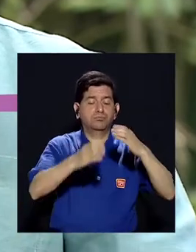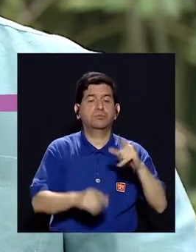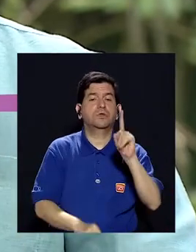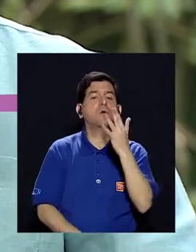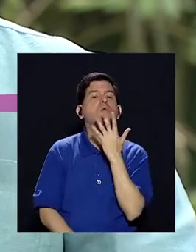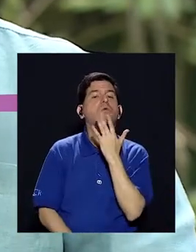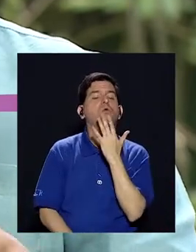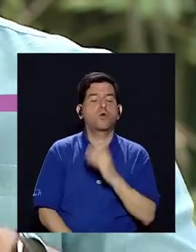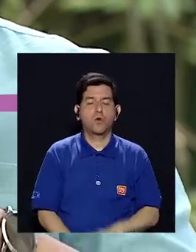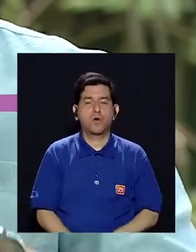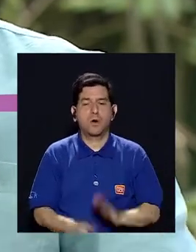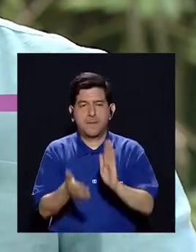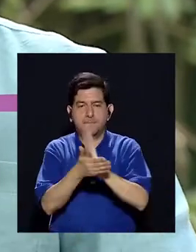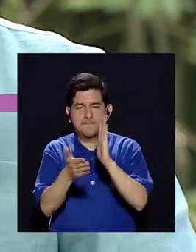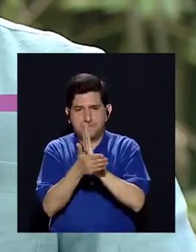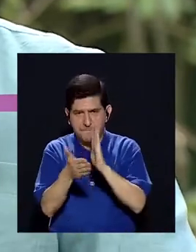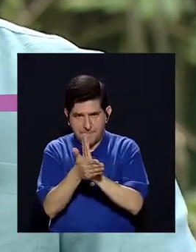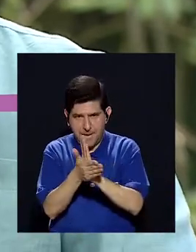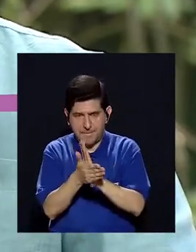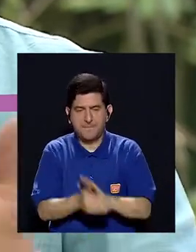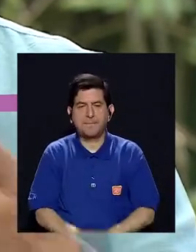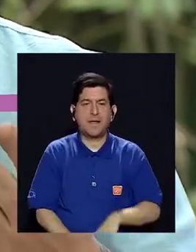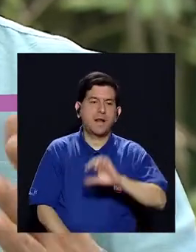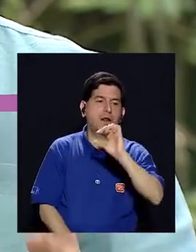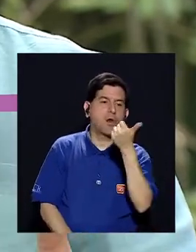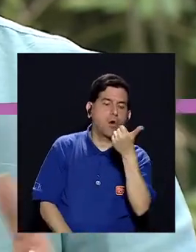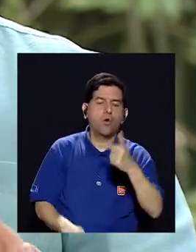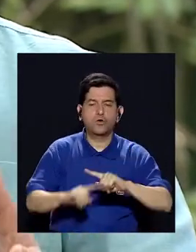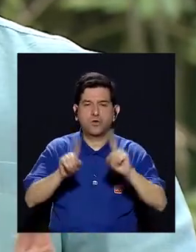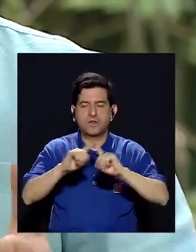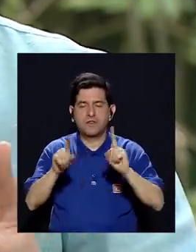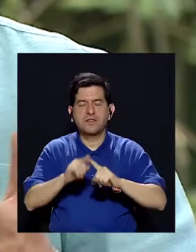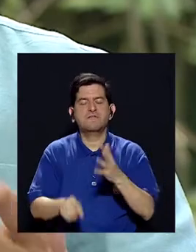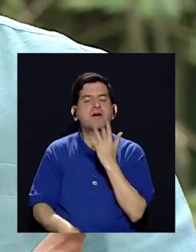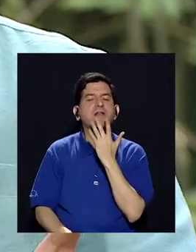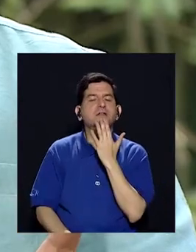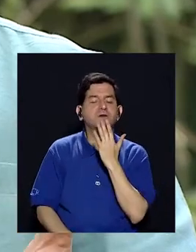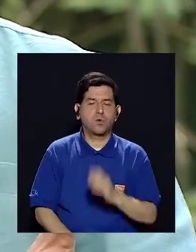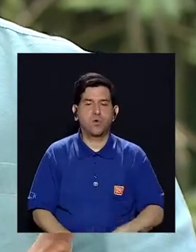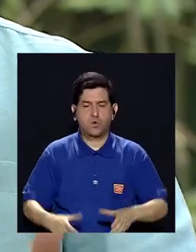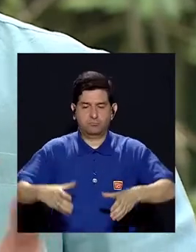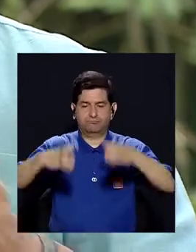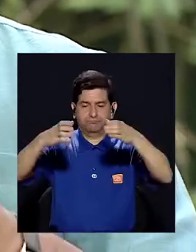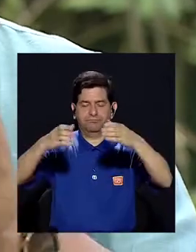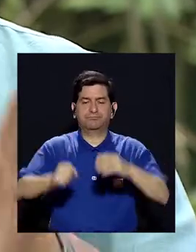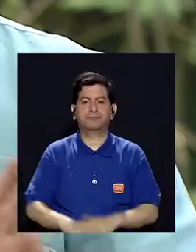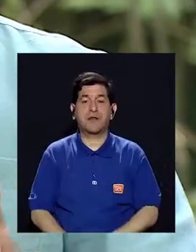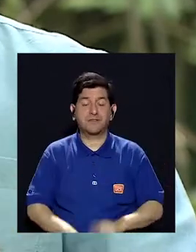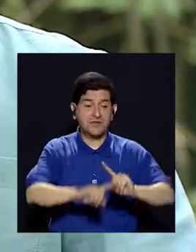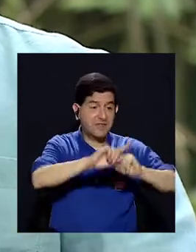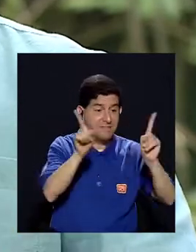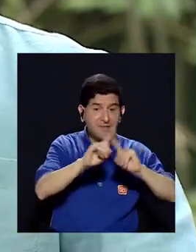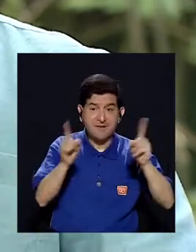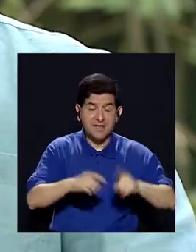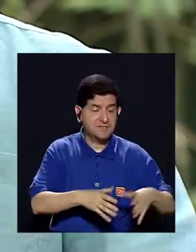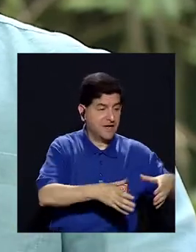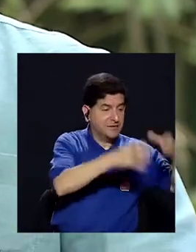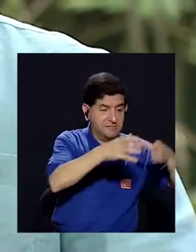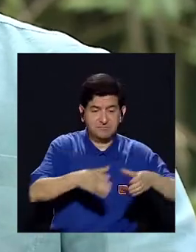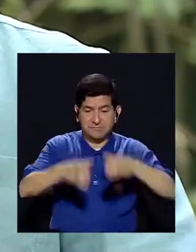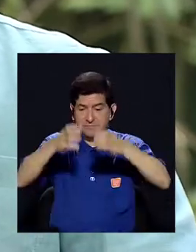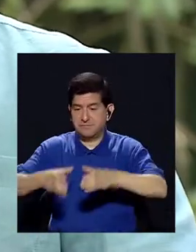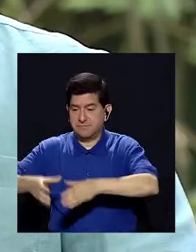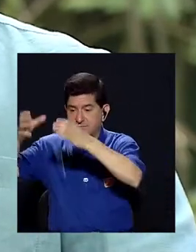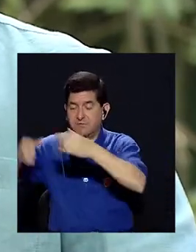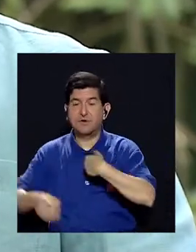de determinado color. Para el papel y el cartón, hay otro contenedor que tiene determinado color, de manera poder diferenciar, porque si